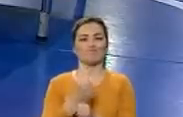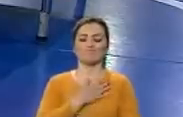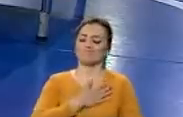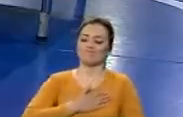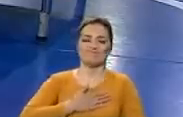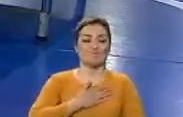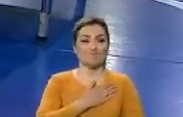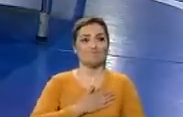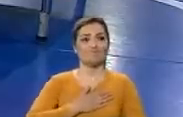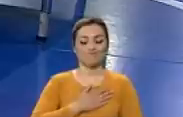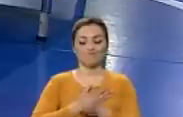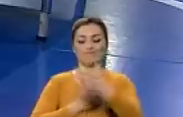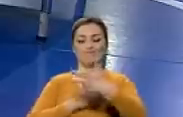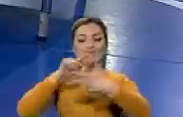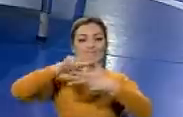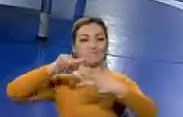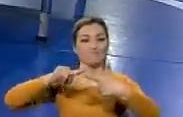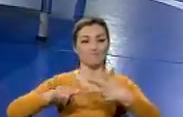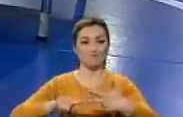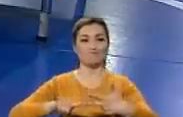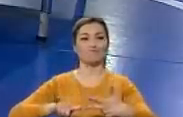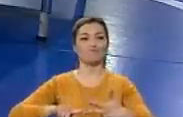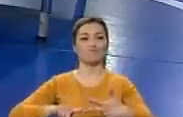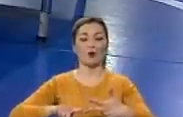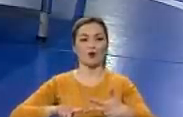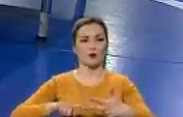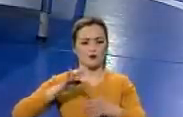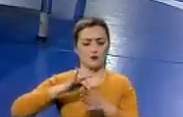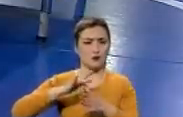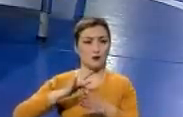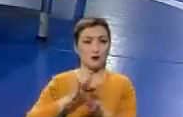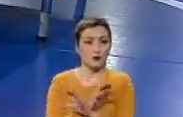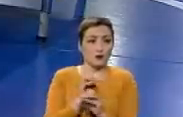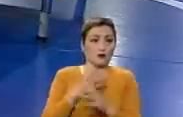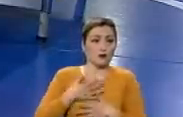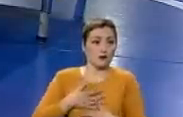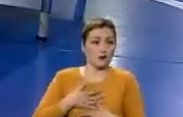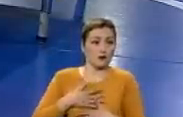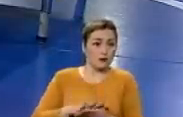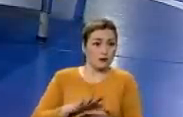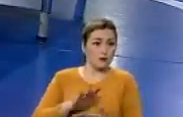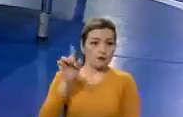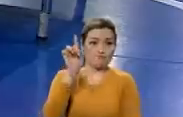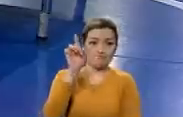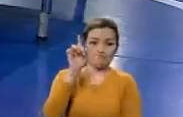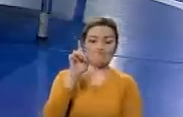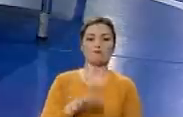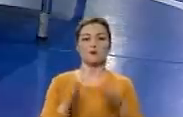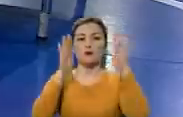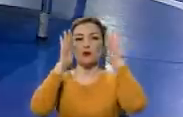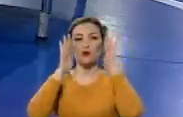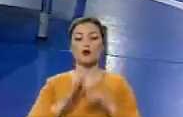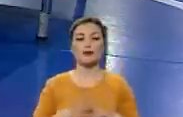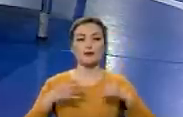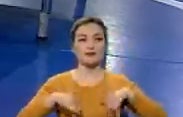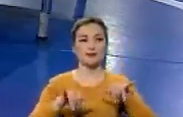favor, manteniendo todavía estas medidas. Helen, el riesgo no ha pasado, esto sí tenemos que tomar en cuenta